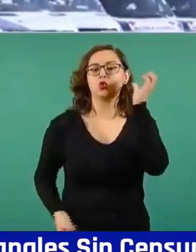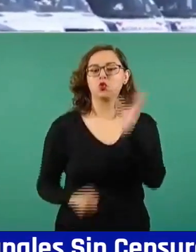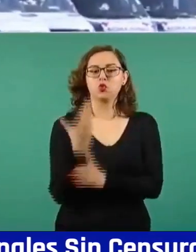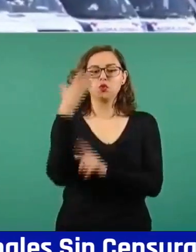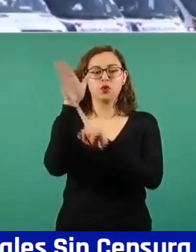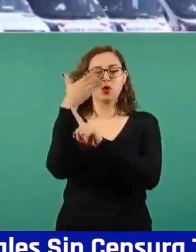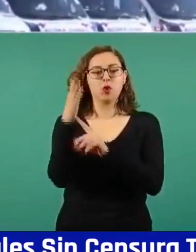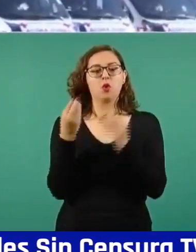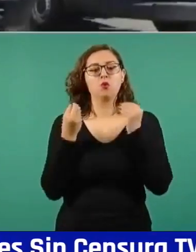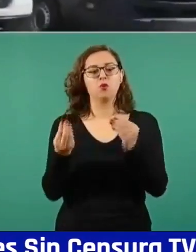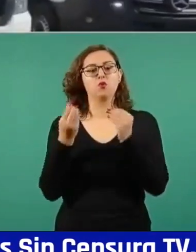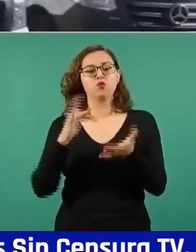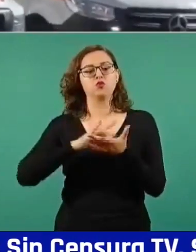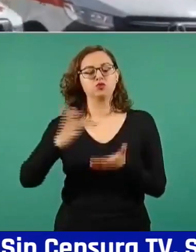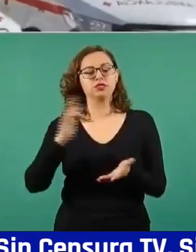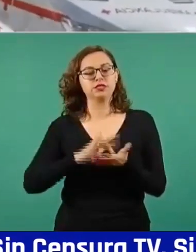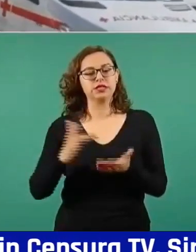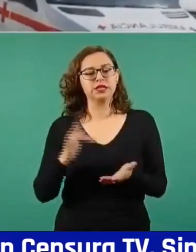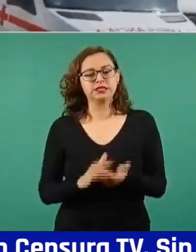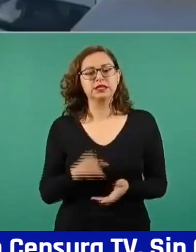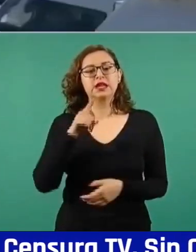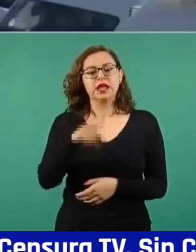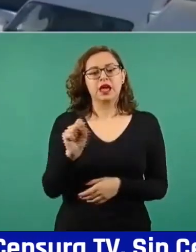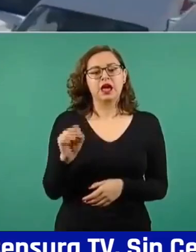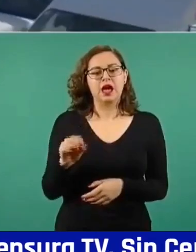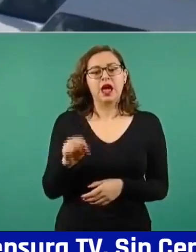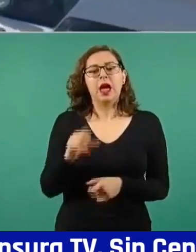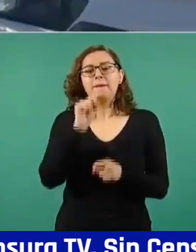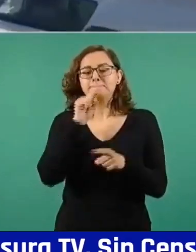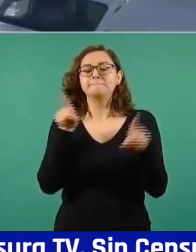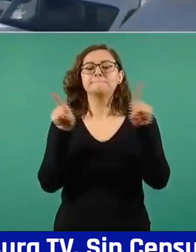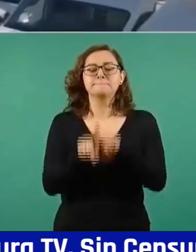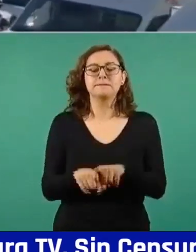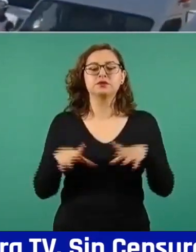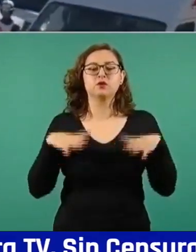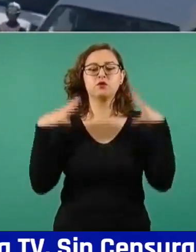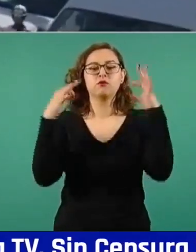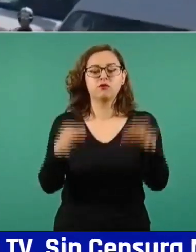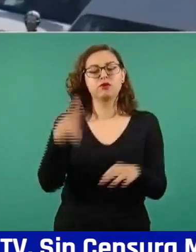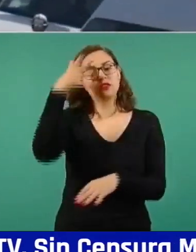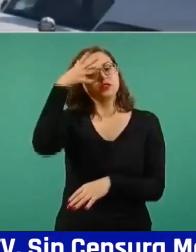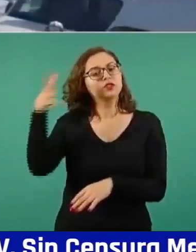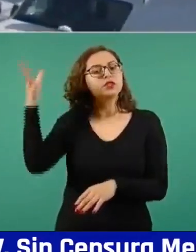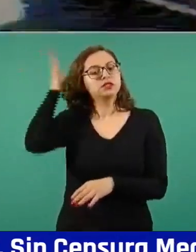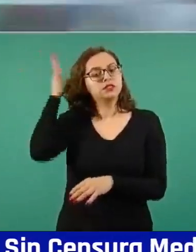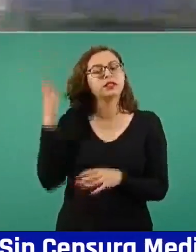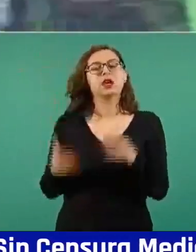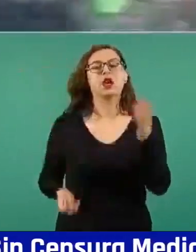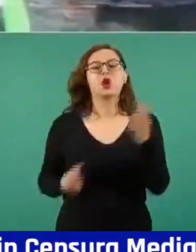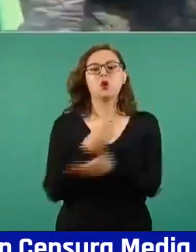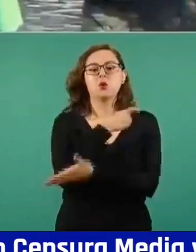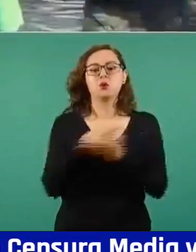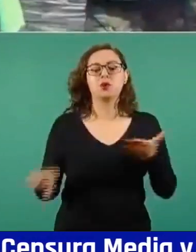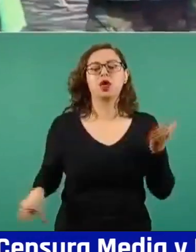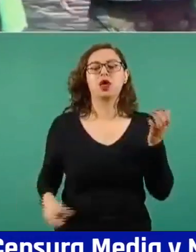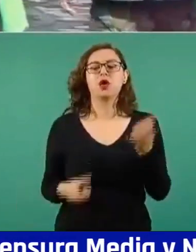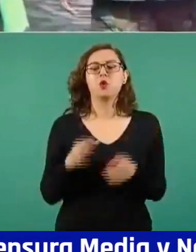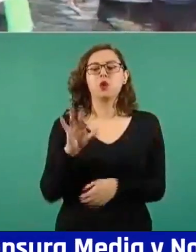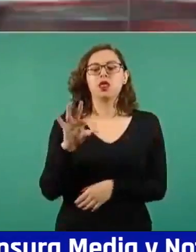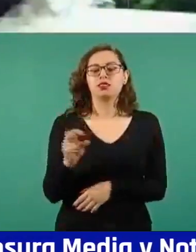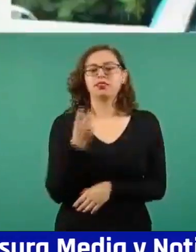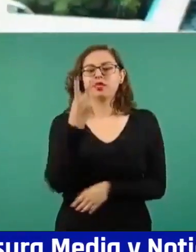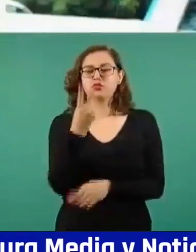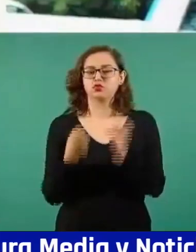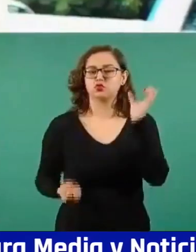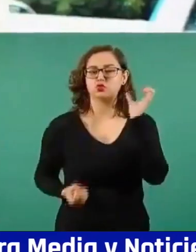Nacional Monte de Piedad y Fundación Azteca, se obtuvieron 42 nuevas ambulancias. Hoy más que nunca